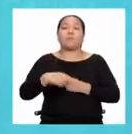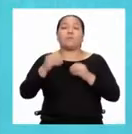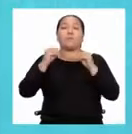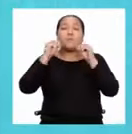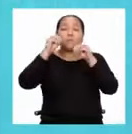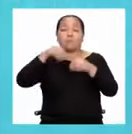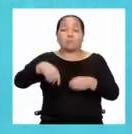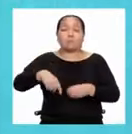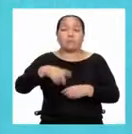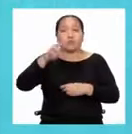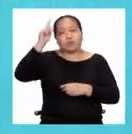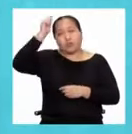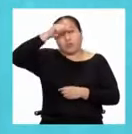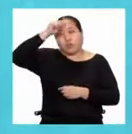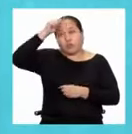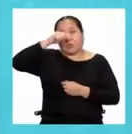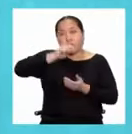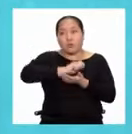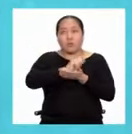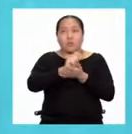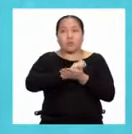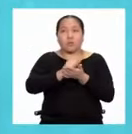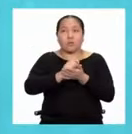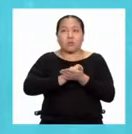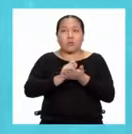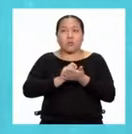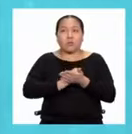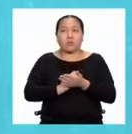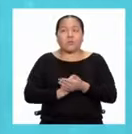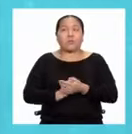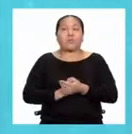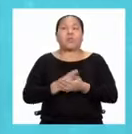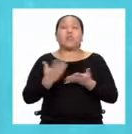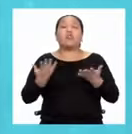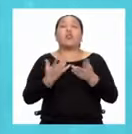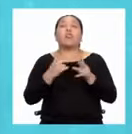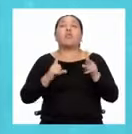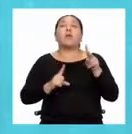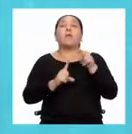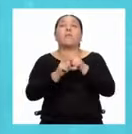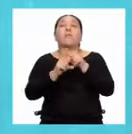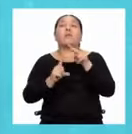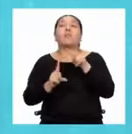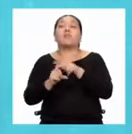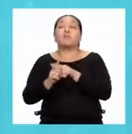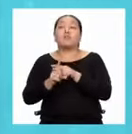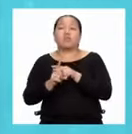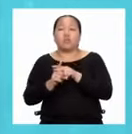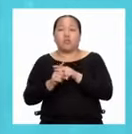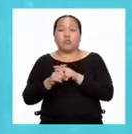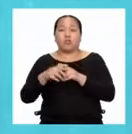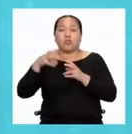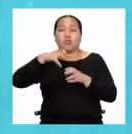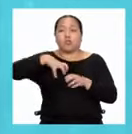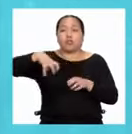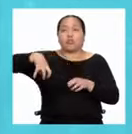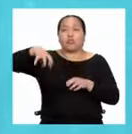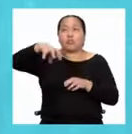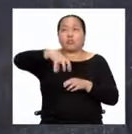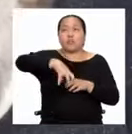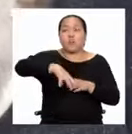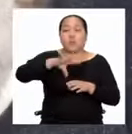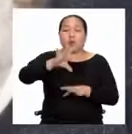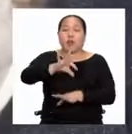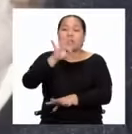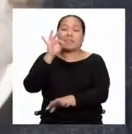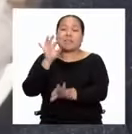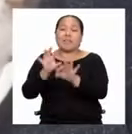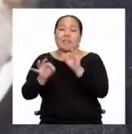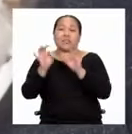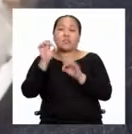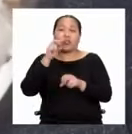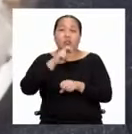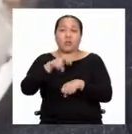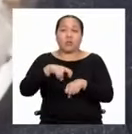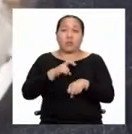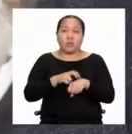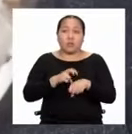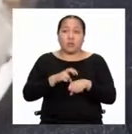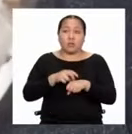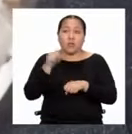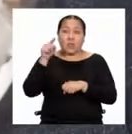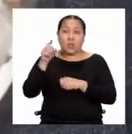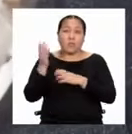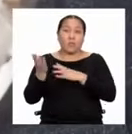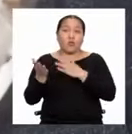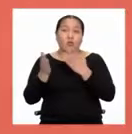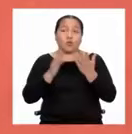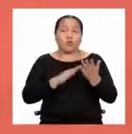de su teoría en su obra más conocida, El origen de las especies por medio de la selección natural. Darwin murió y